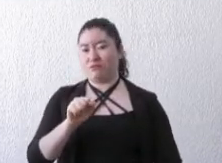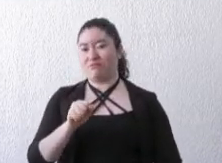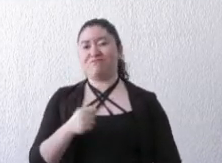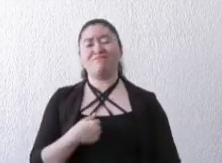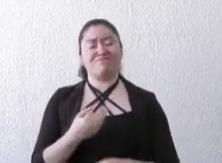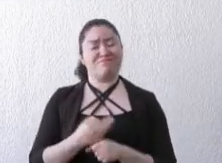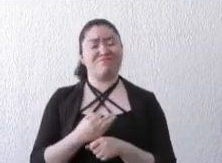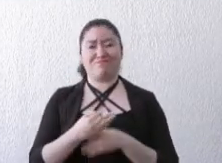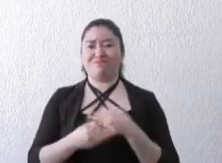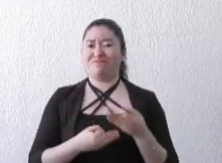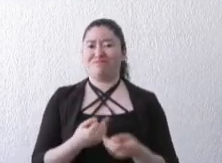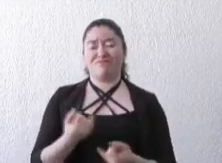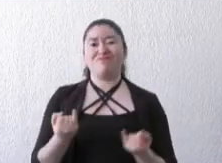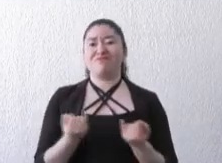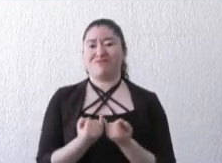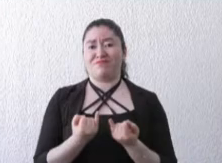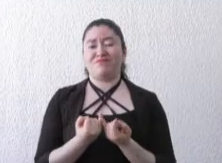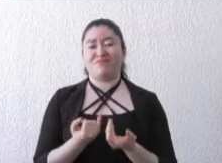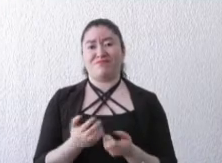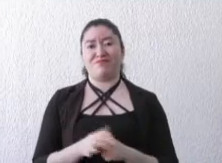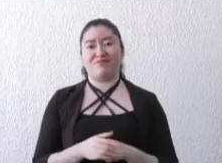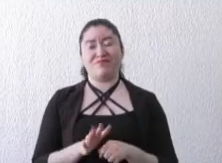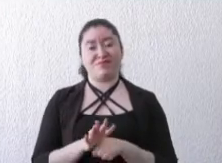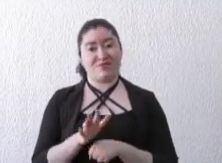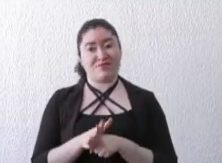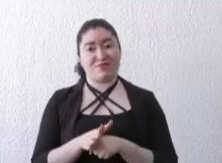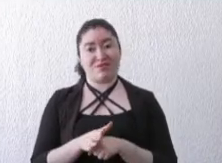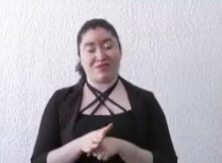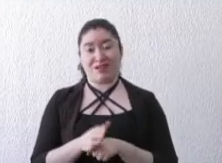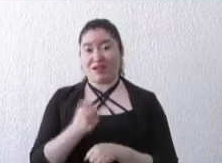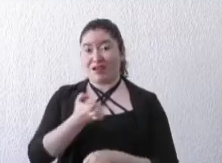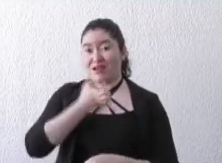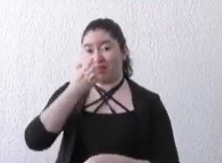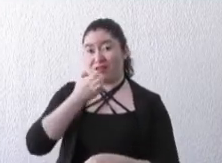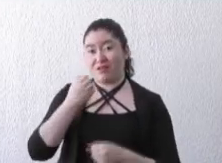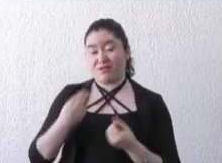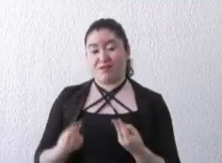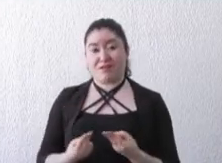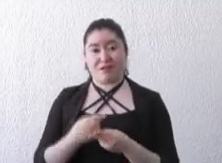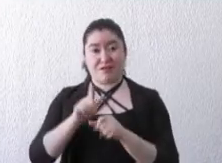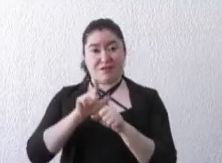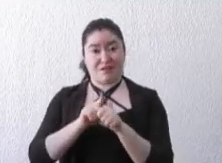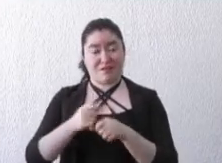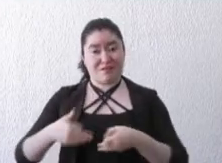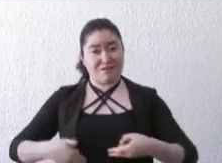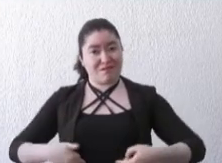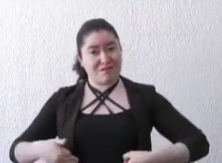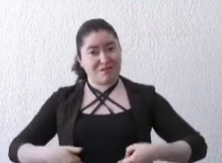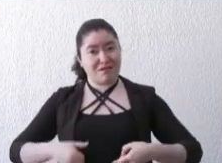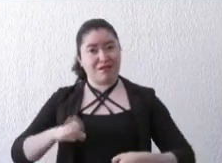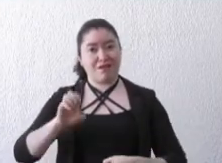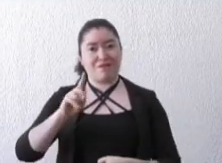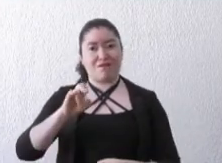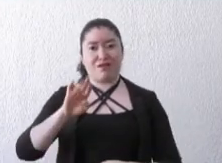tocó también el Chopo y la Escuela Nacional de Teatro, Efraín Álvarez,